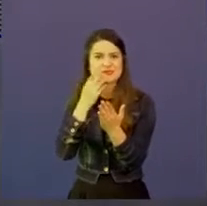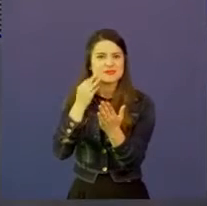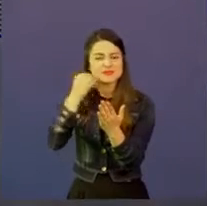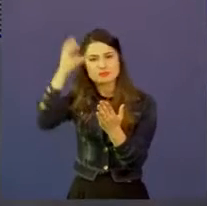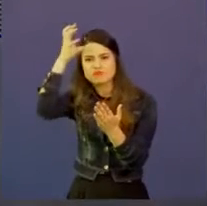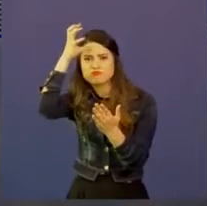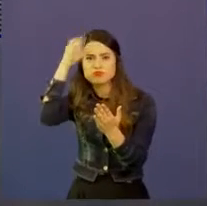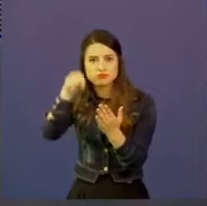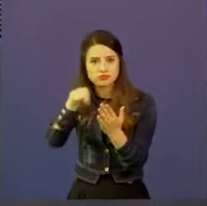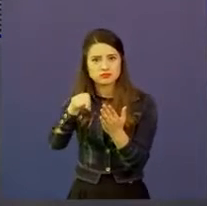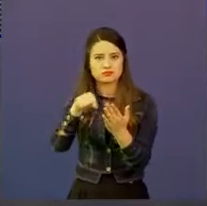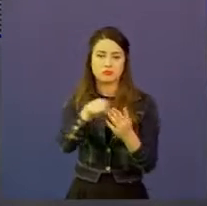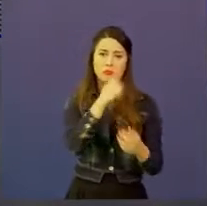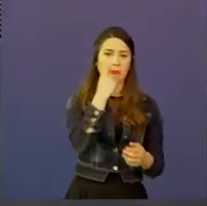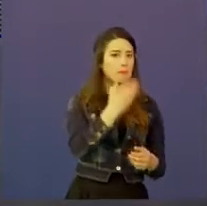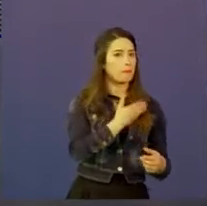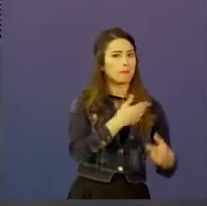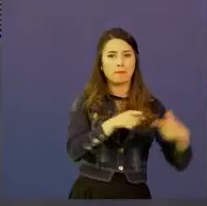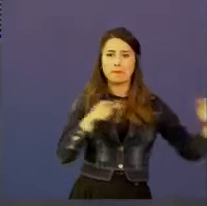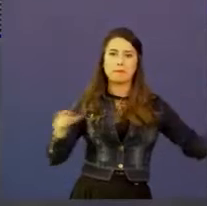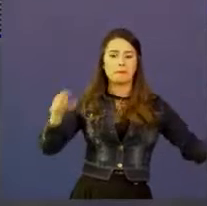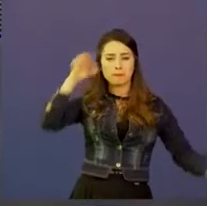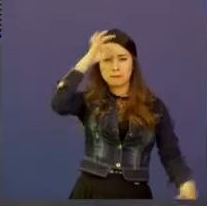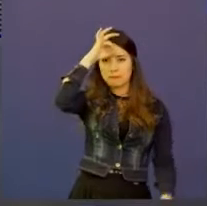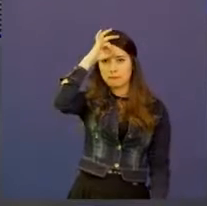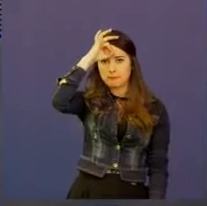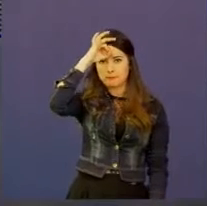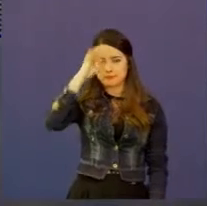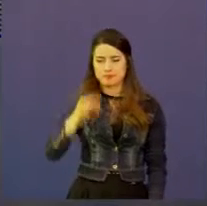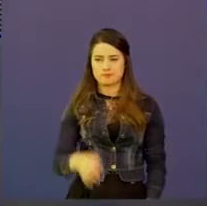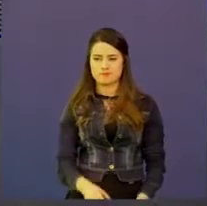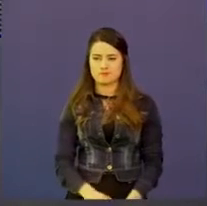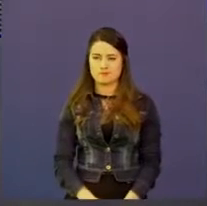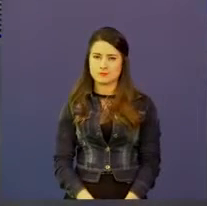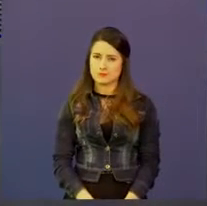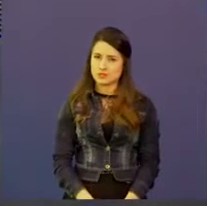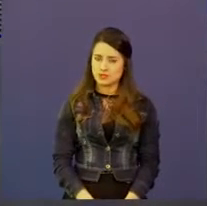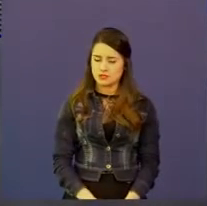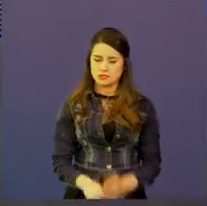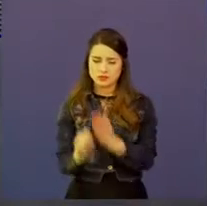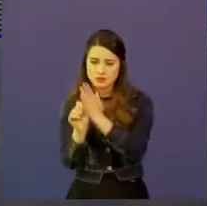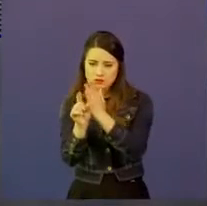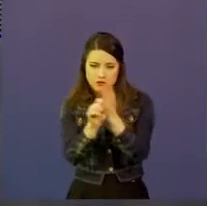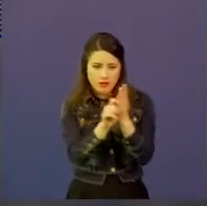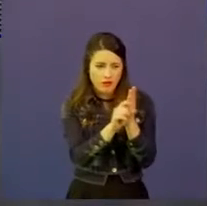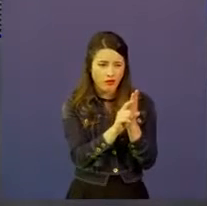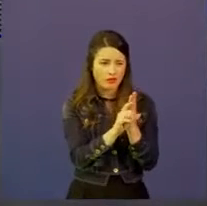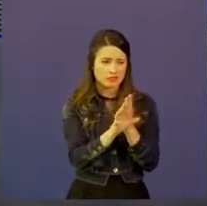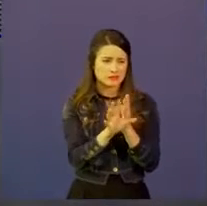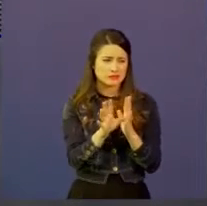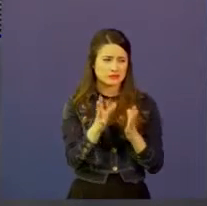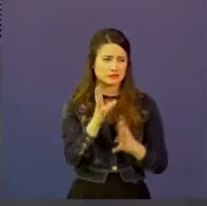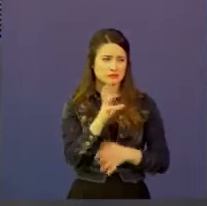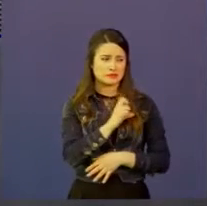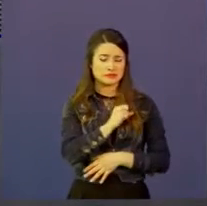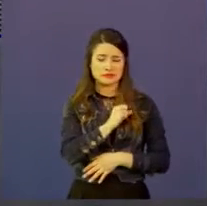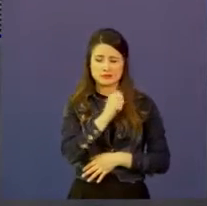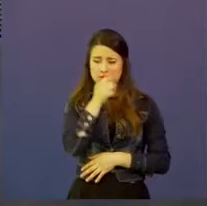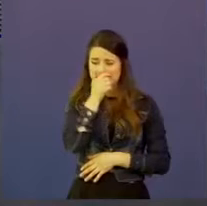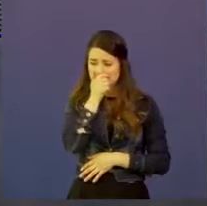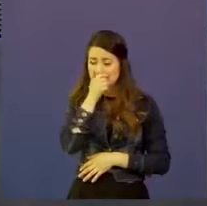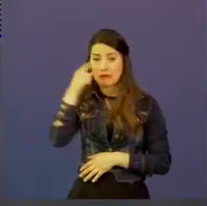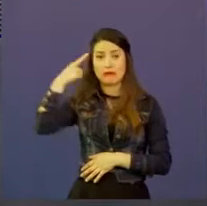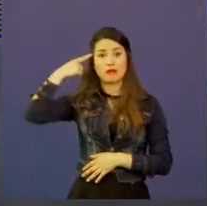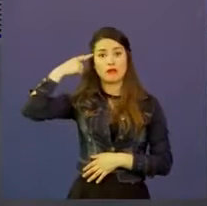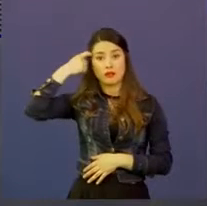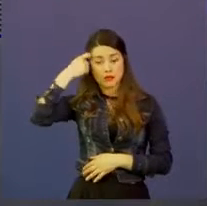no solamente eso es, digamos, ante eso es el reto gigante que tenemos, y es romper con esa brecha